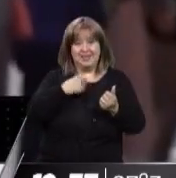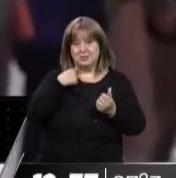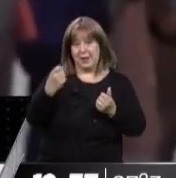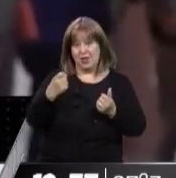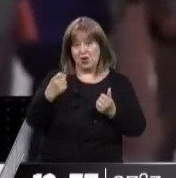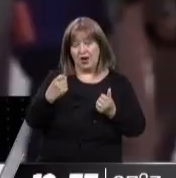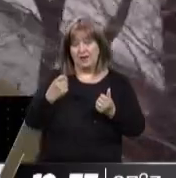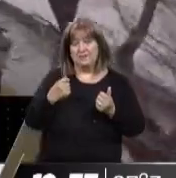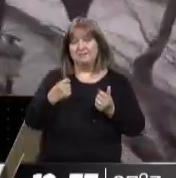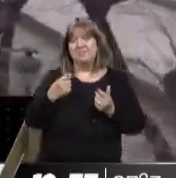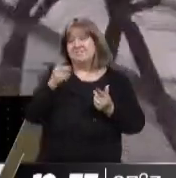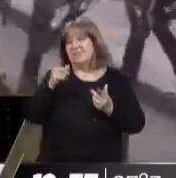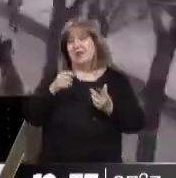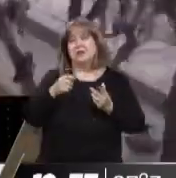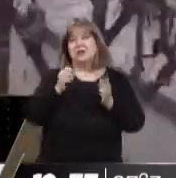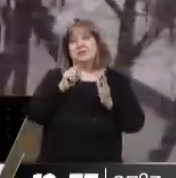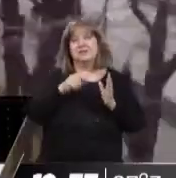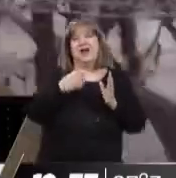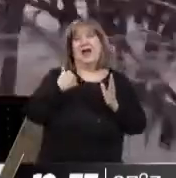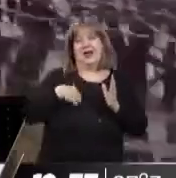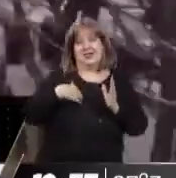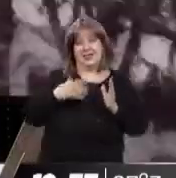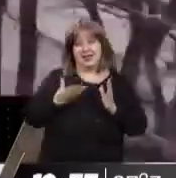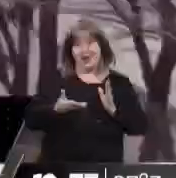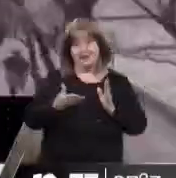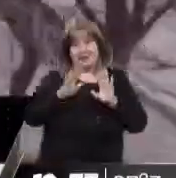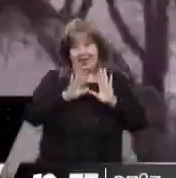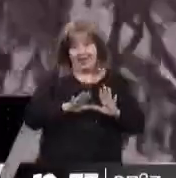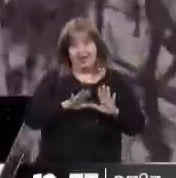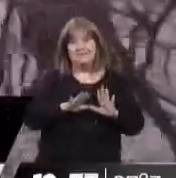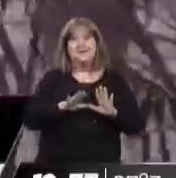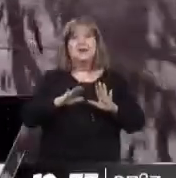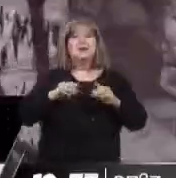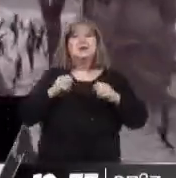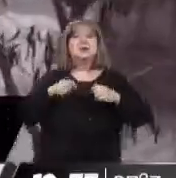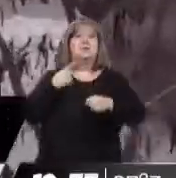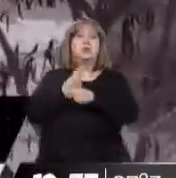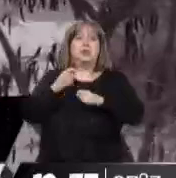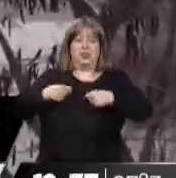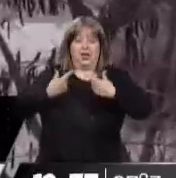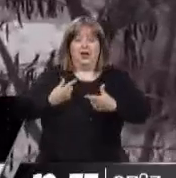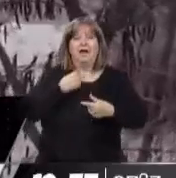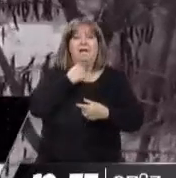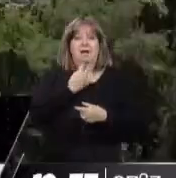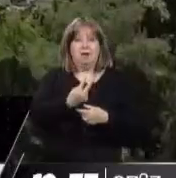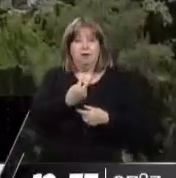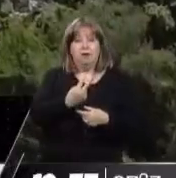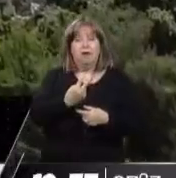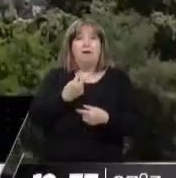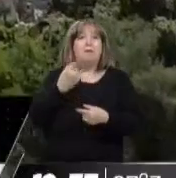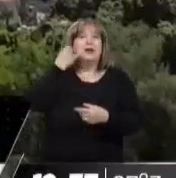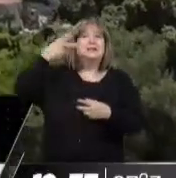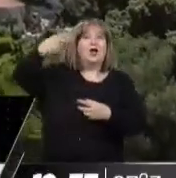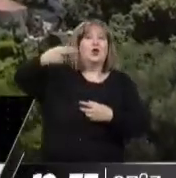no conservaron su nacionalidad y, por tanto, no la pudieron transmitir luego a sus hijos. Y lo que hacemos es